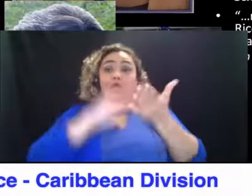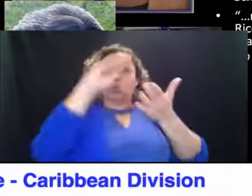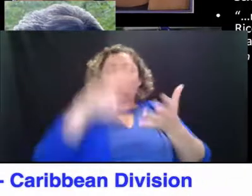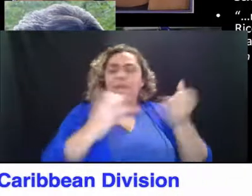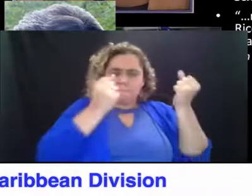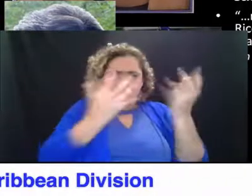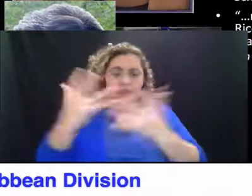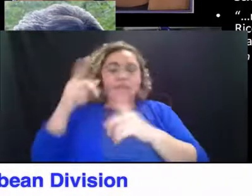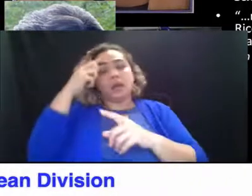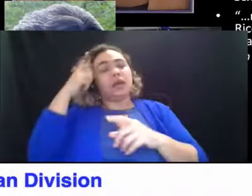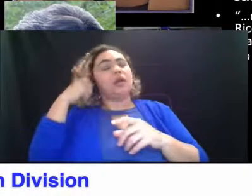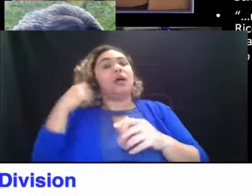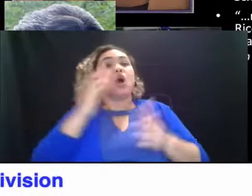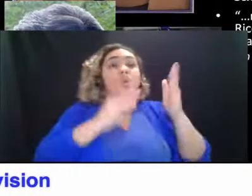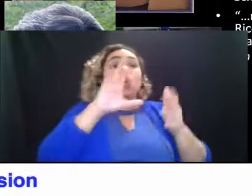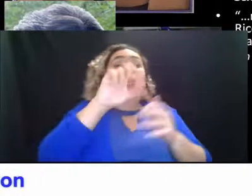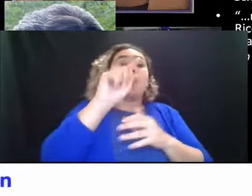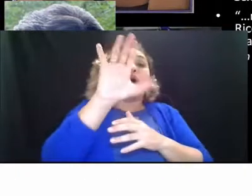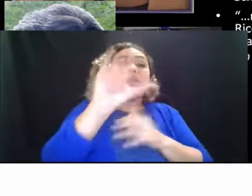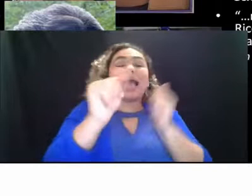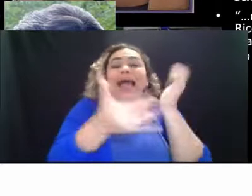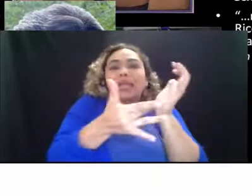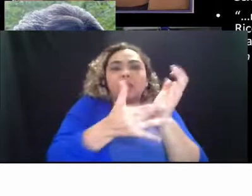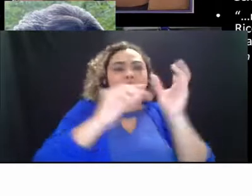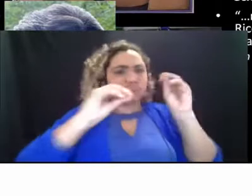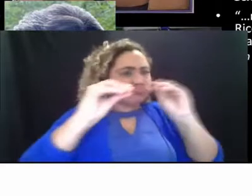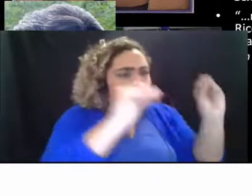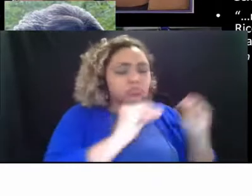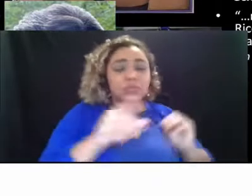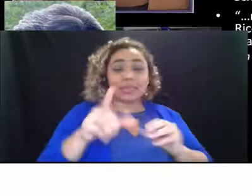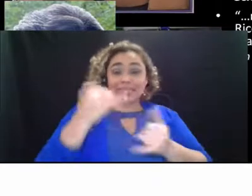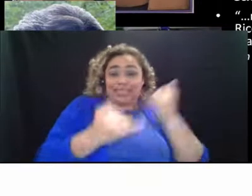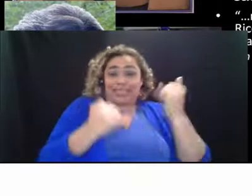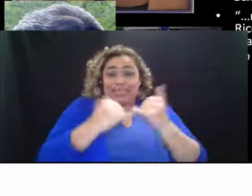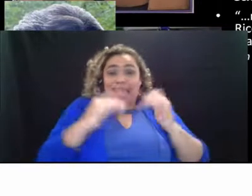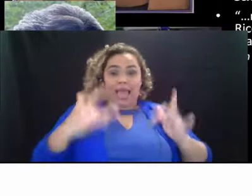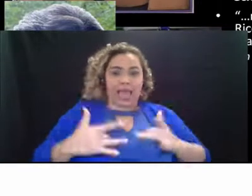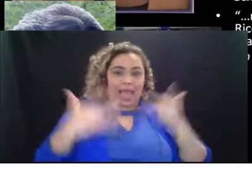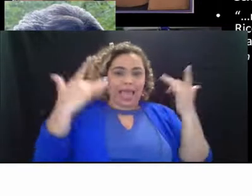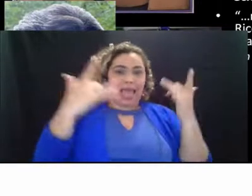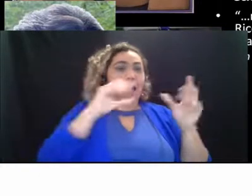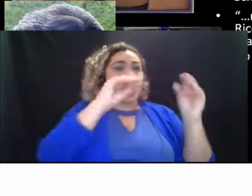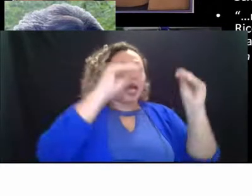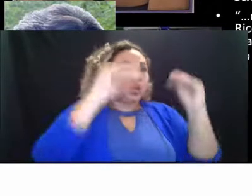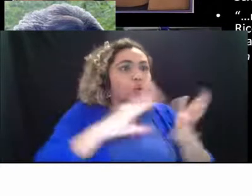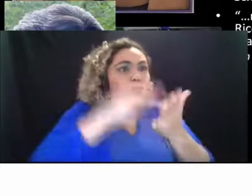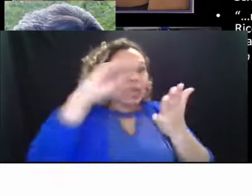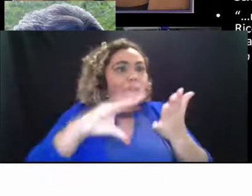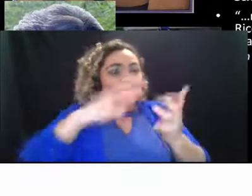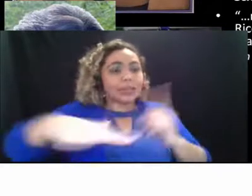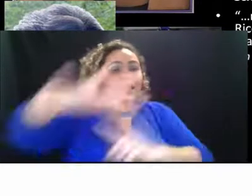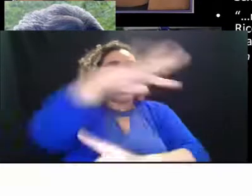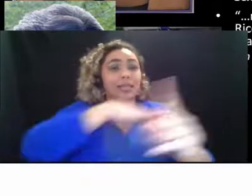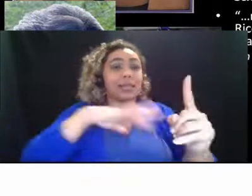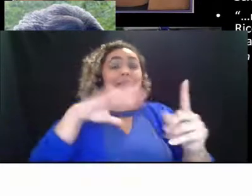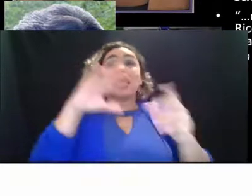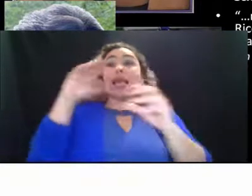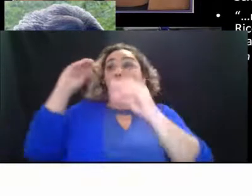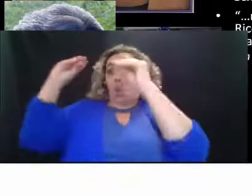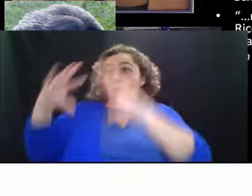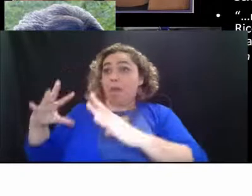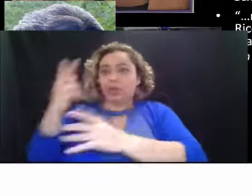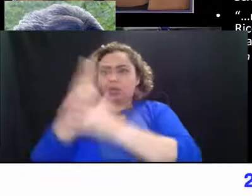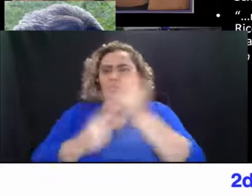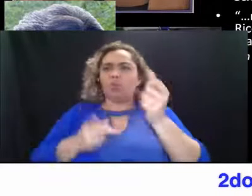en áreas de robótica y tecnología. Son estas últimas actividades de impacto en la comunidad docente y